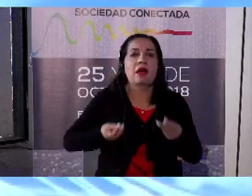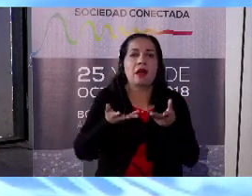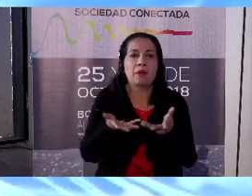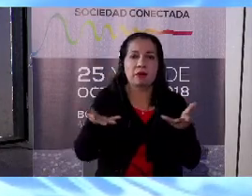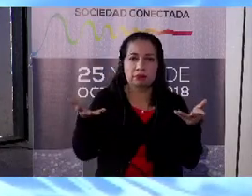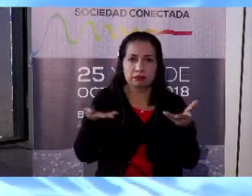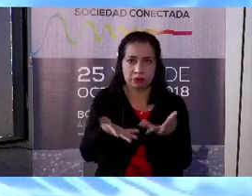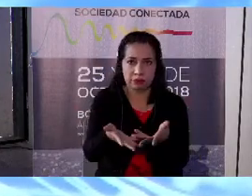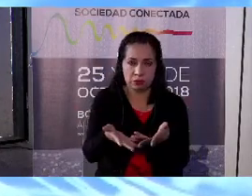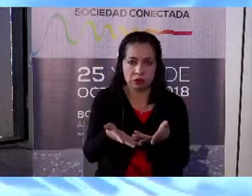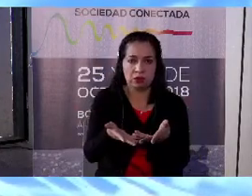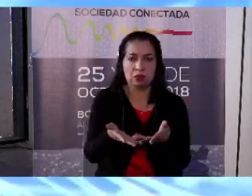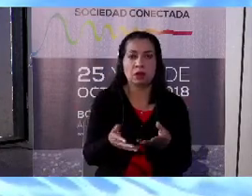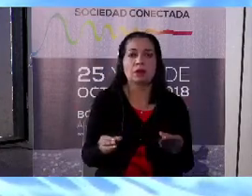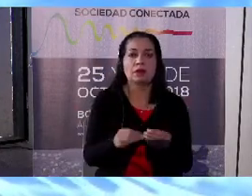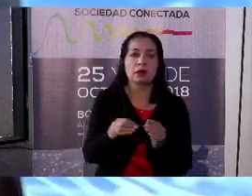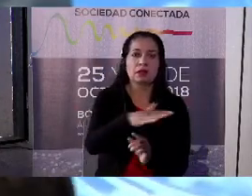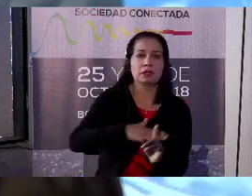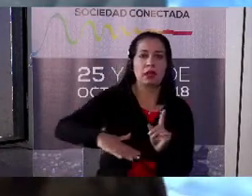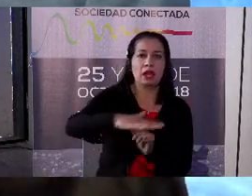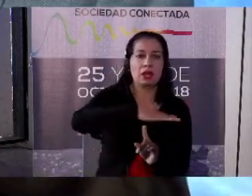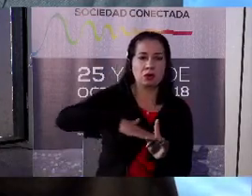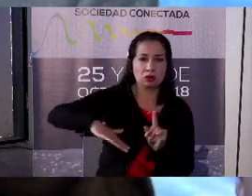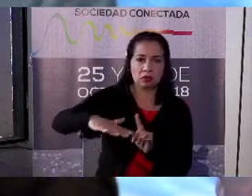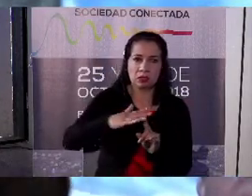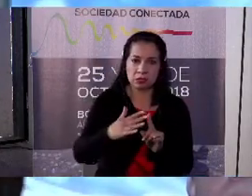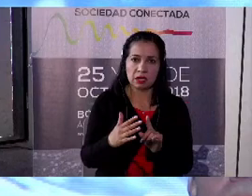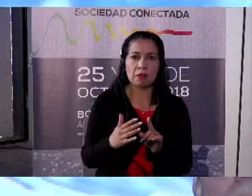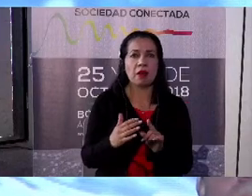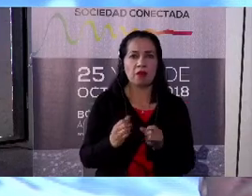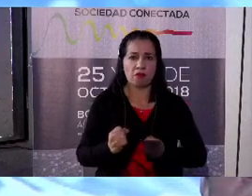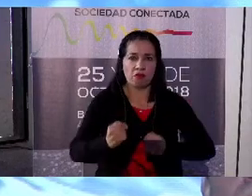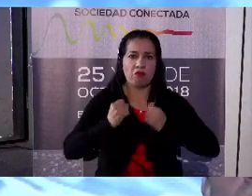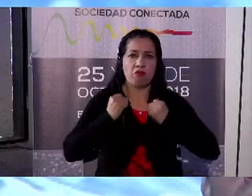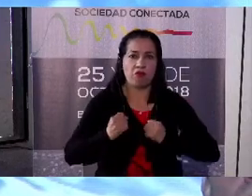brindamos un ecosistema robusto y sociedades